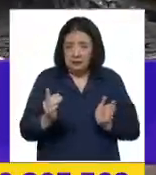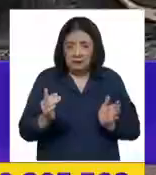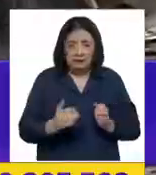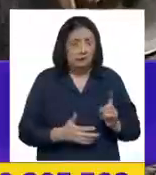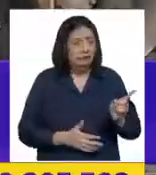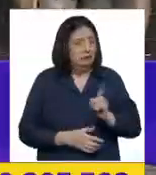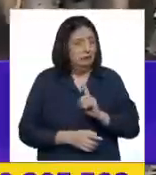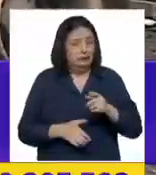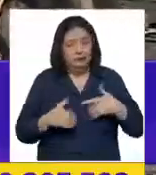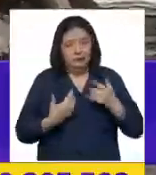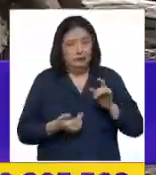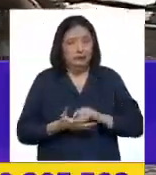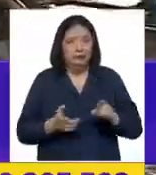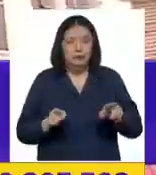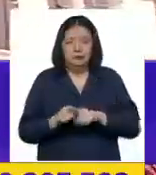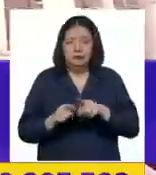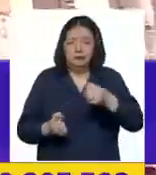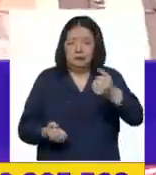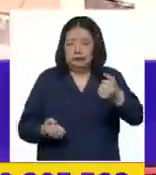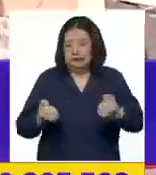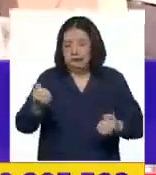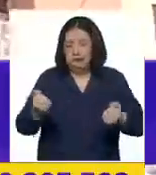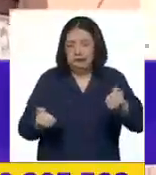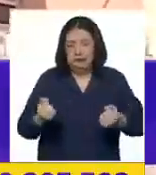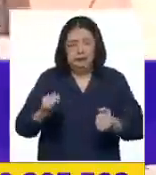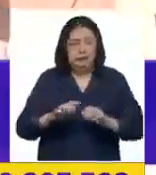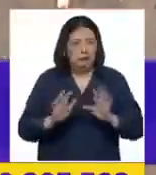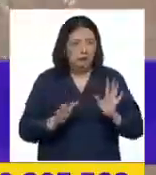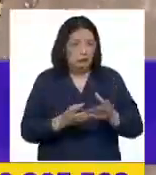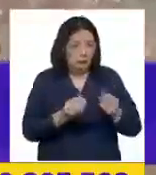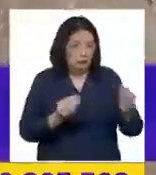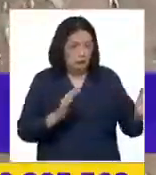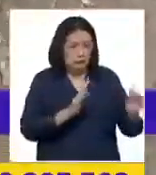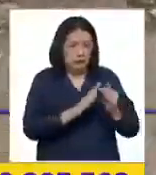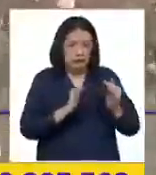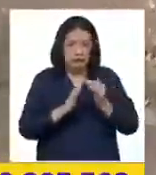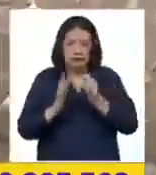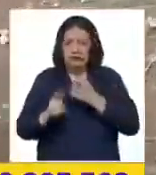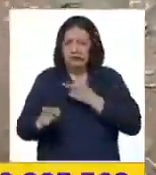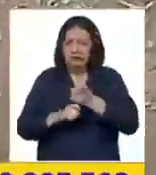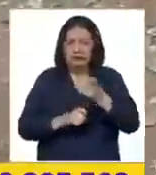igual que la cabina del tráiler. Decenas de casas resultaron afectadas y 6 personas heridas.